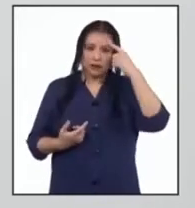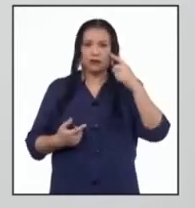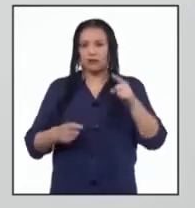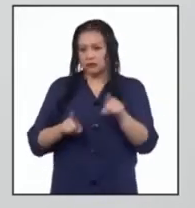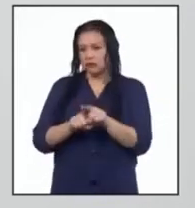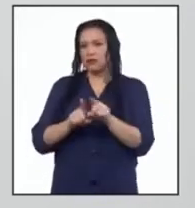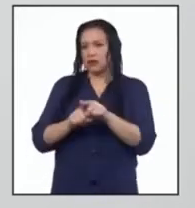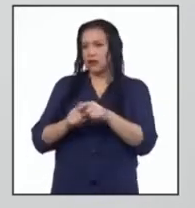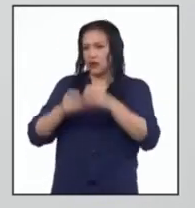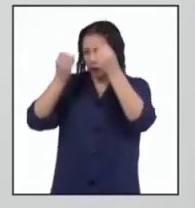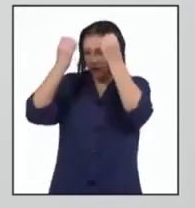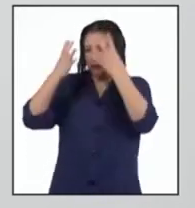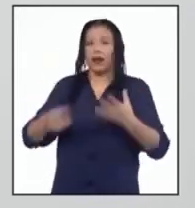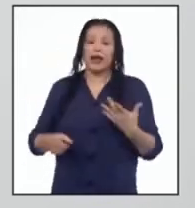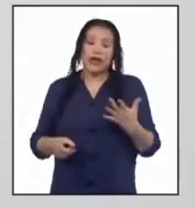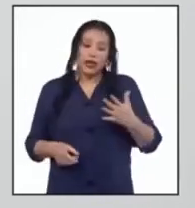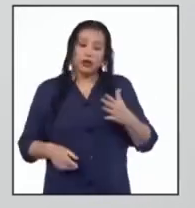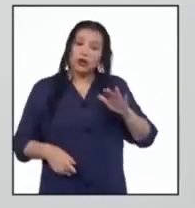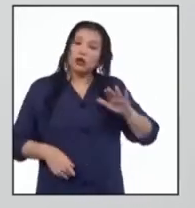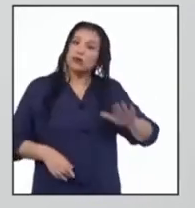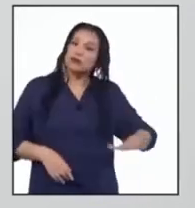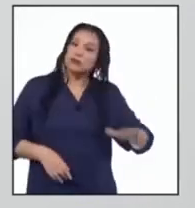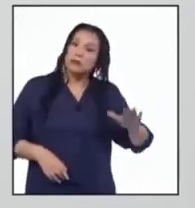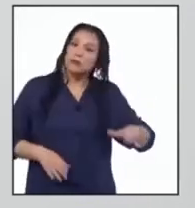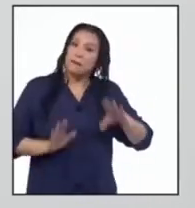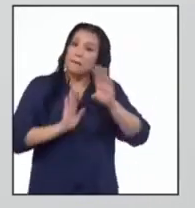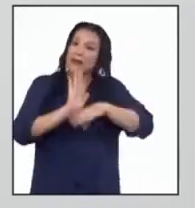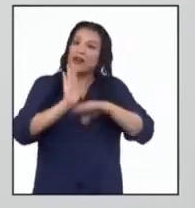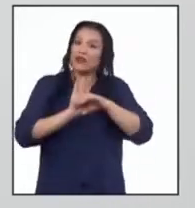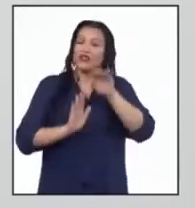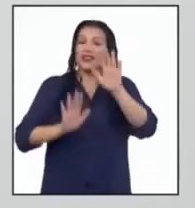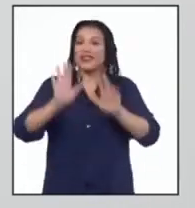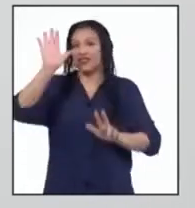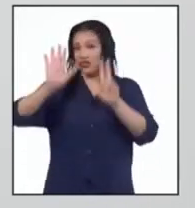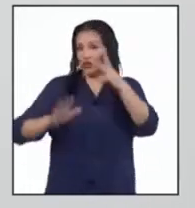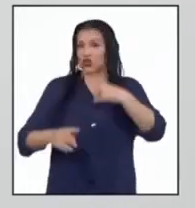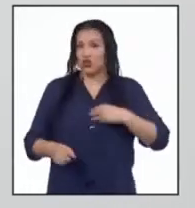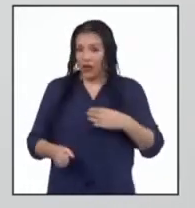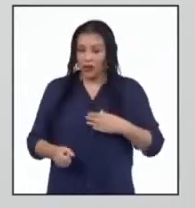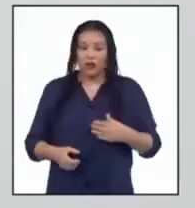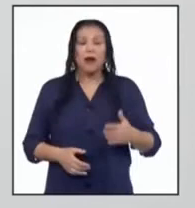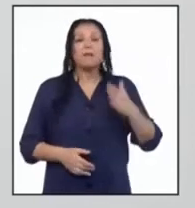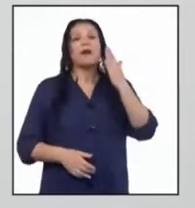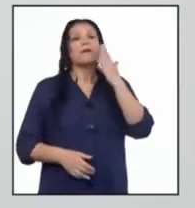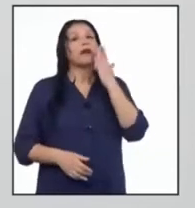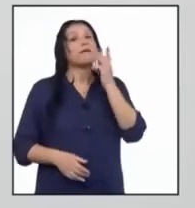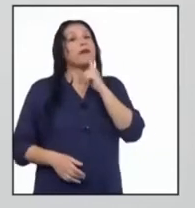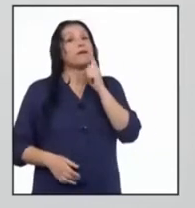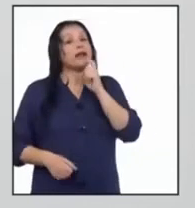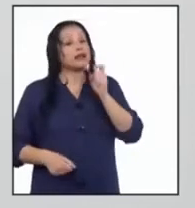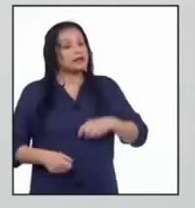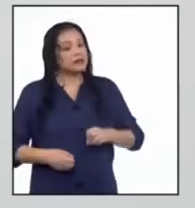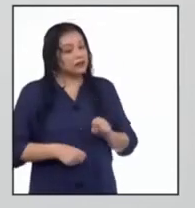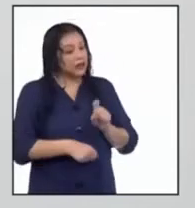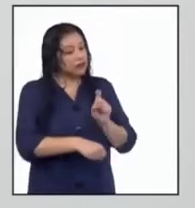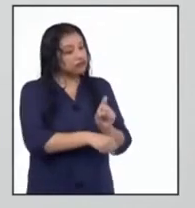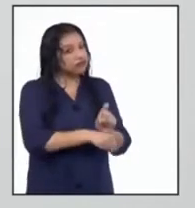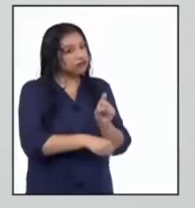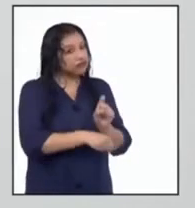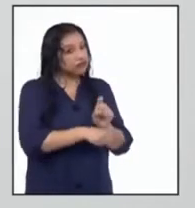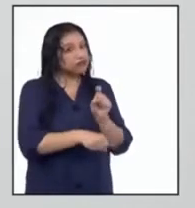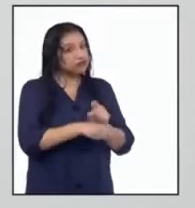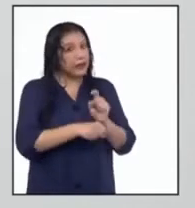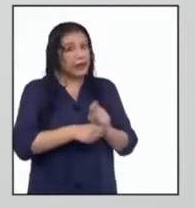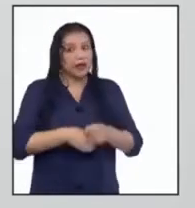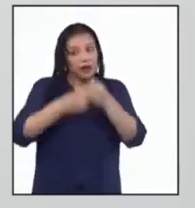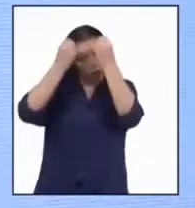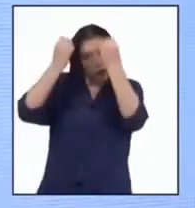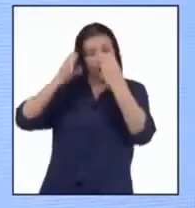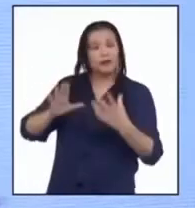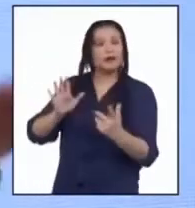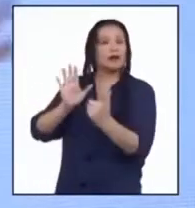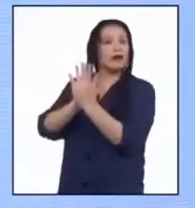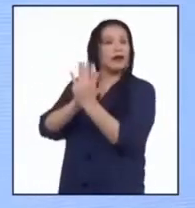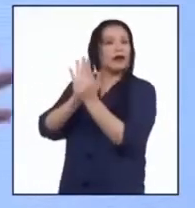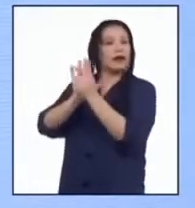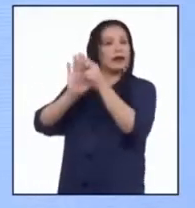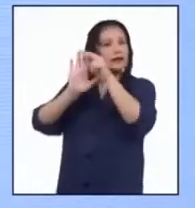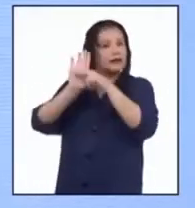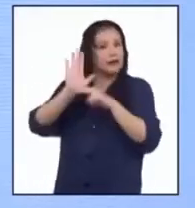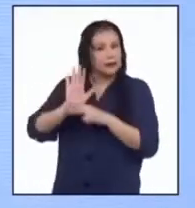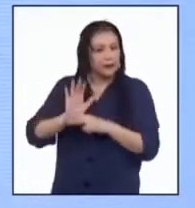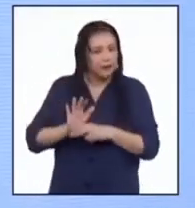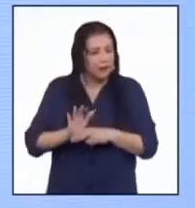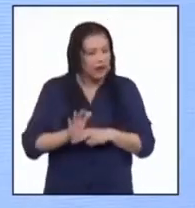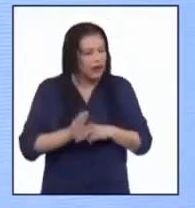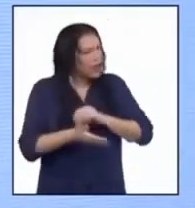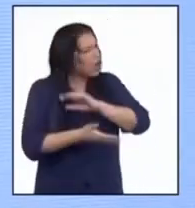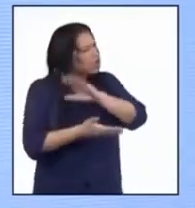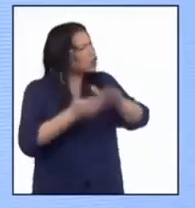edad, los padres tienen responsabilidad de orientar en el cumplimiento de las leyes y normas. ¿Todos los